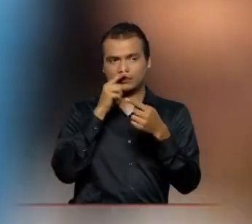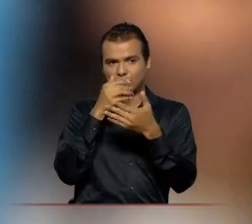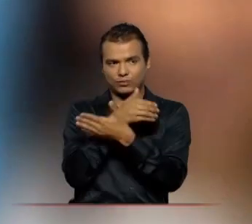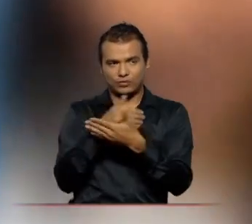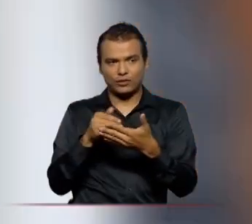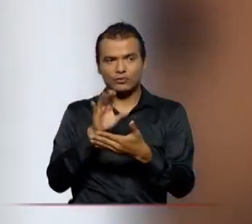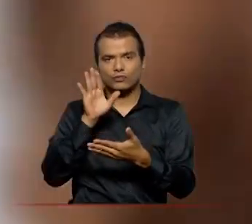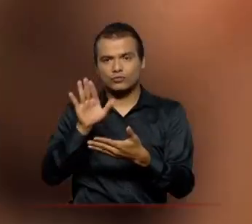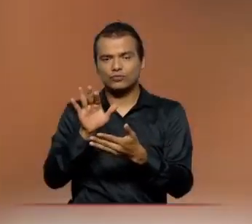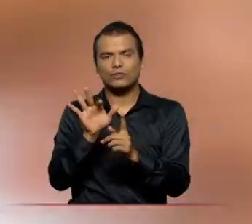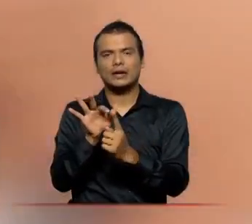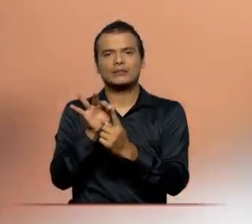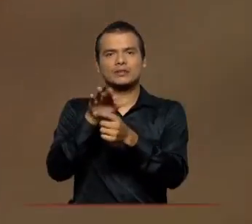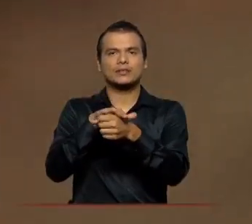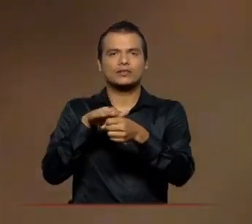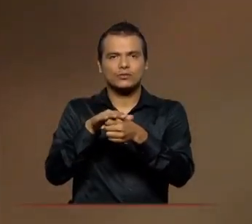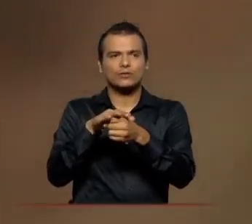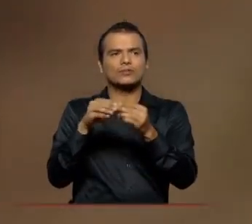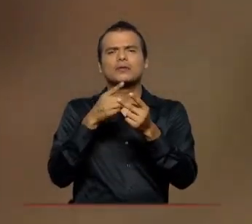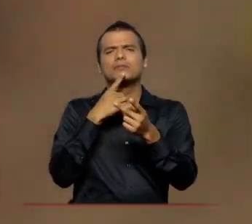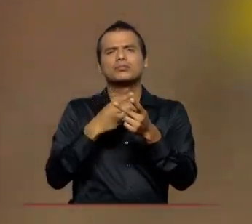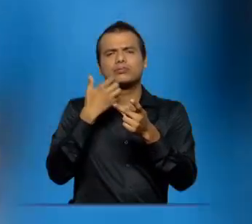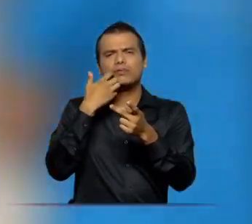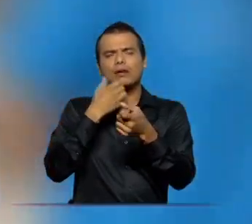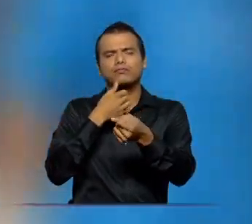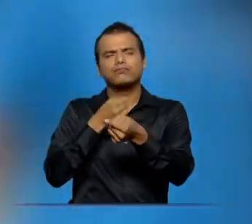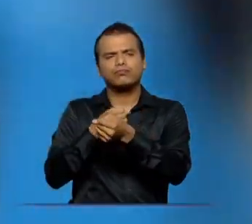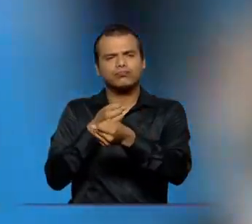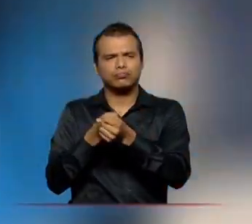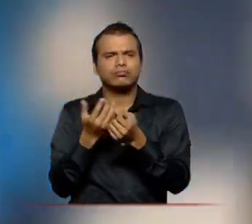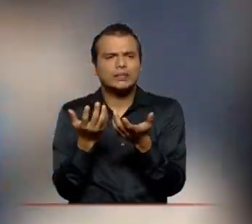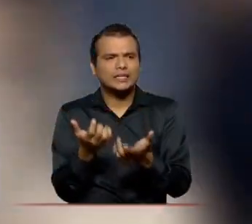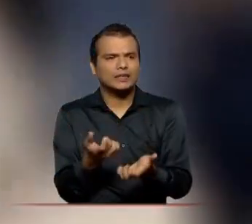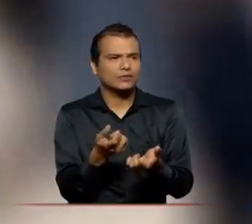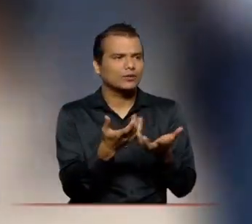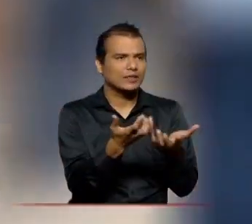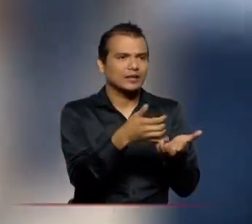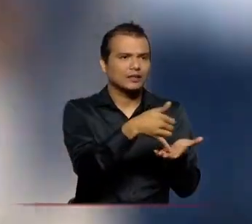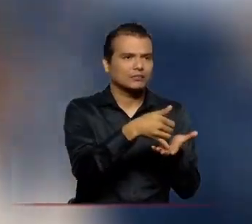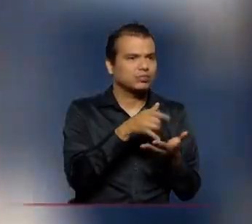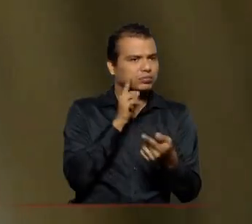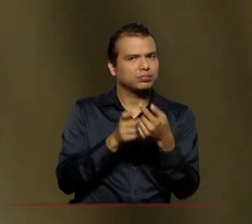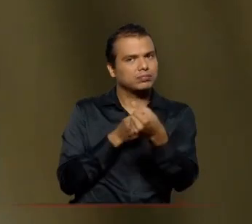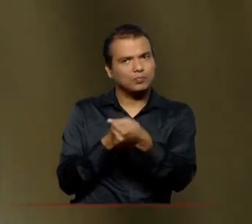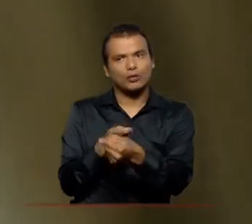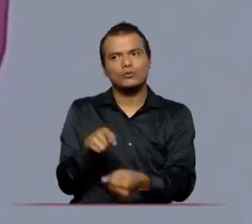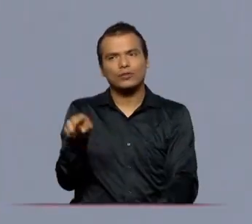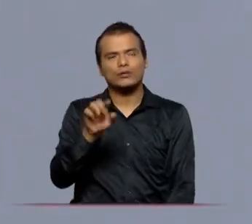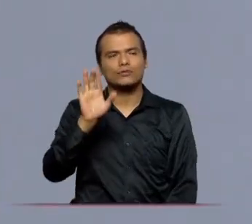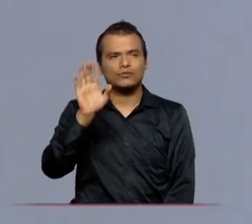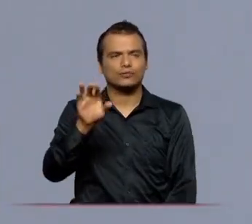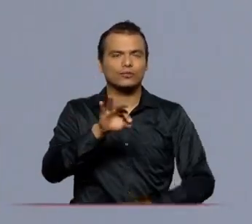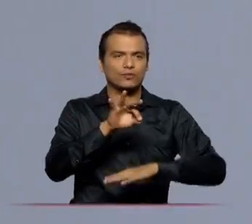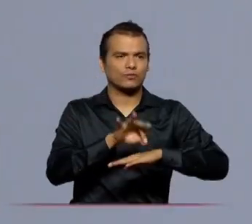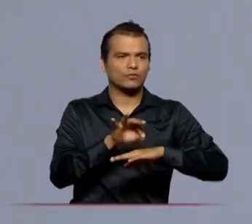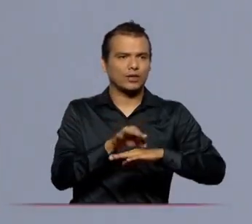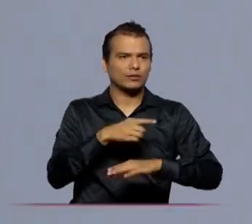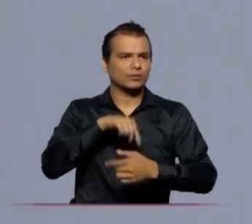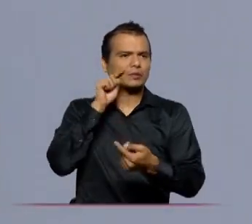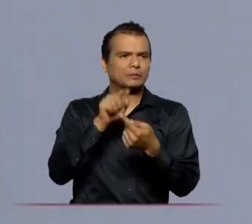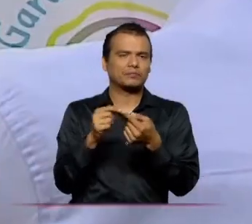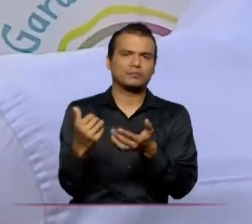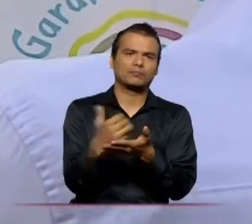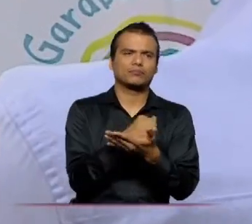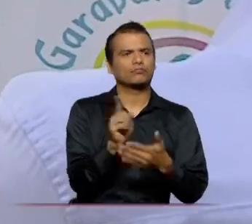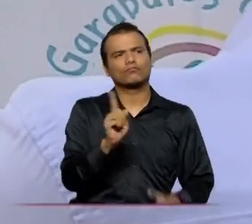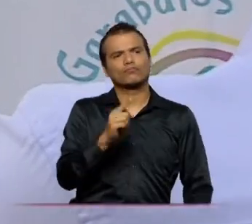niñas en condiciones especiales y enfermedades huérfanas. Garabatos Azules es una fundación, es una entidad sin ánimo de lucro, cuyo objetivo